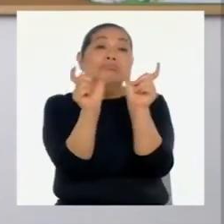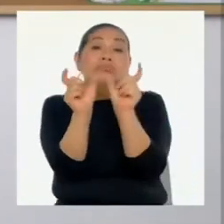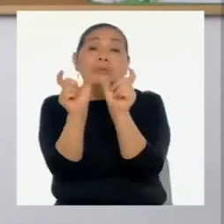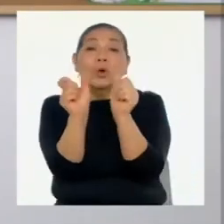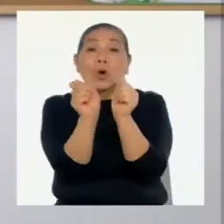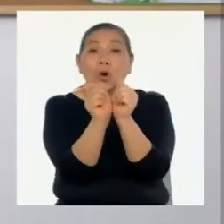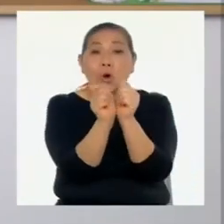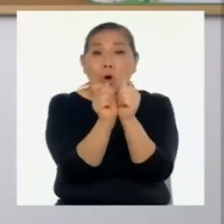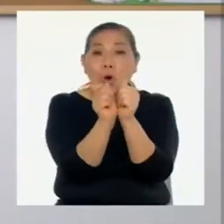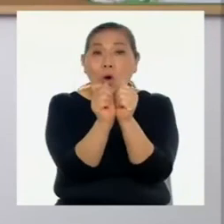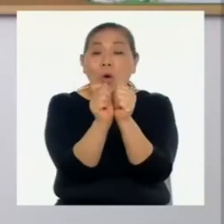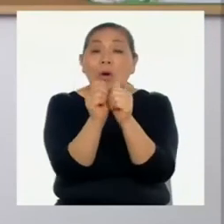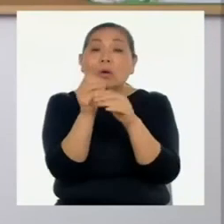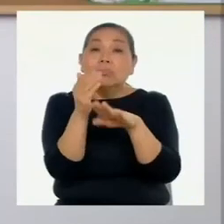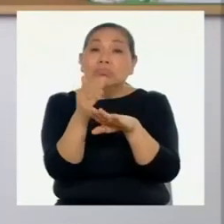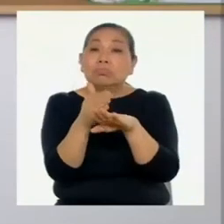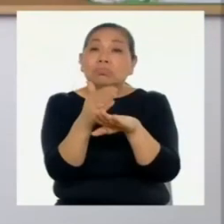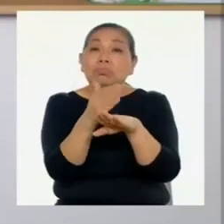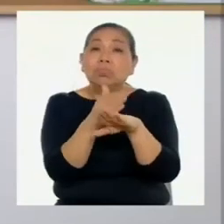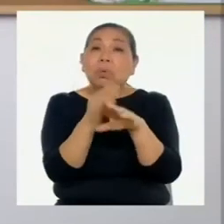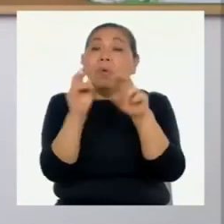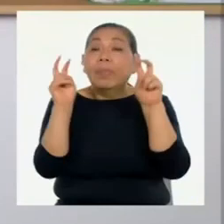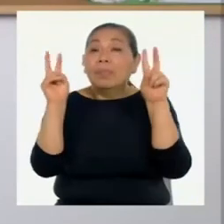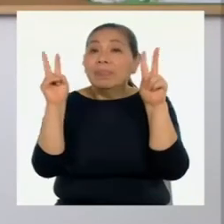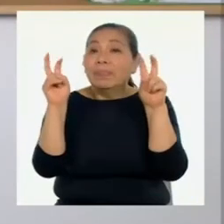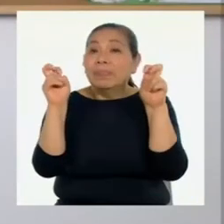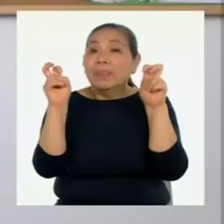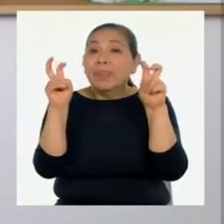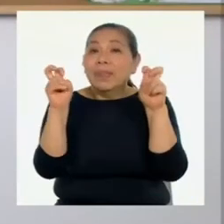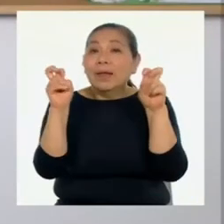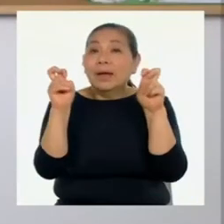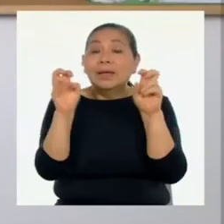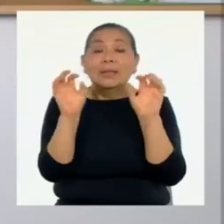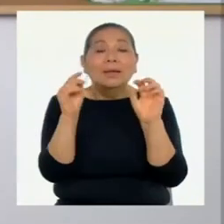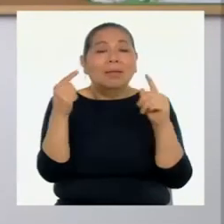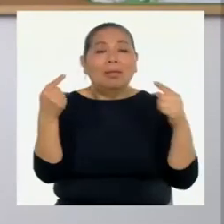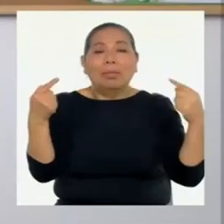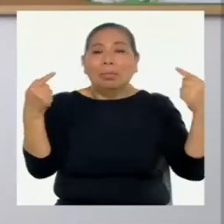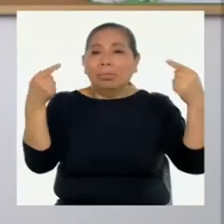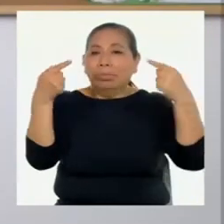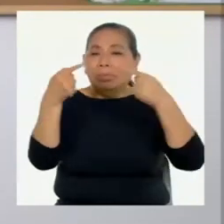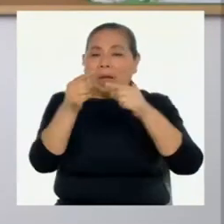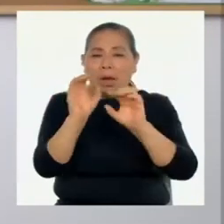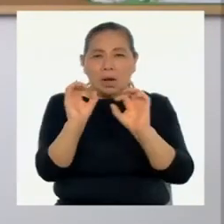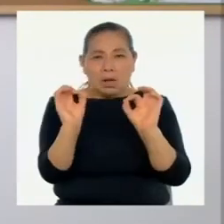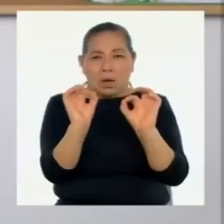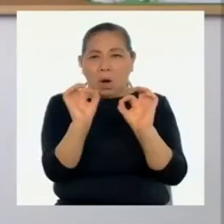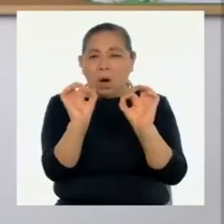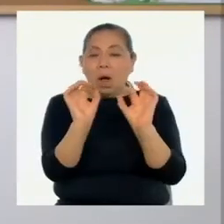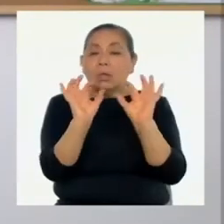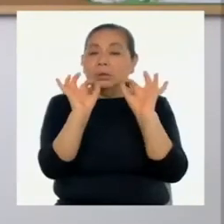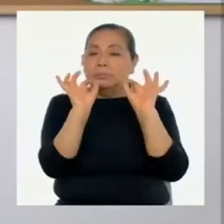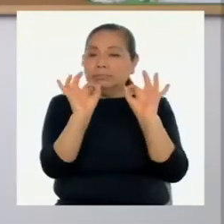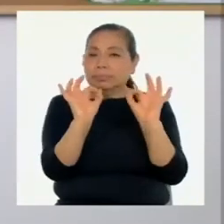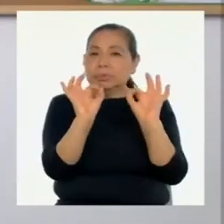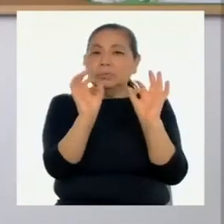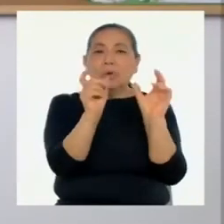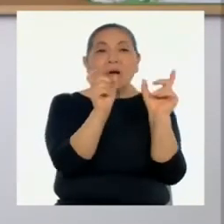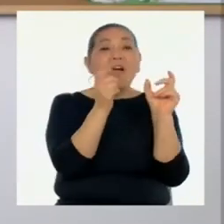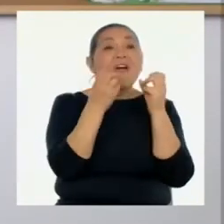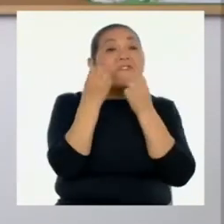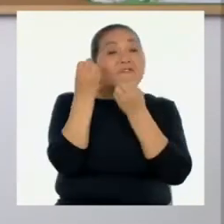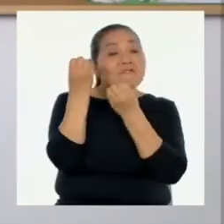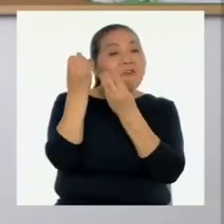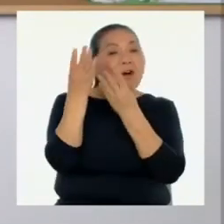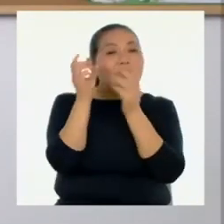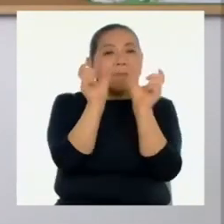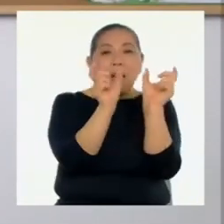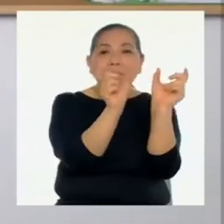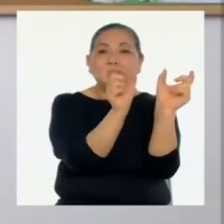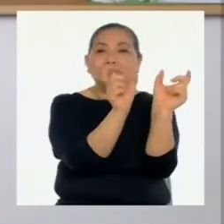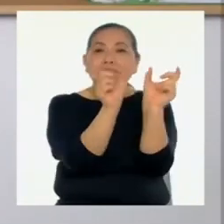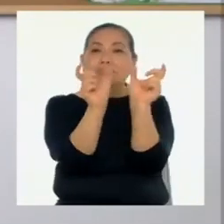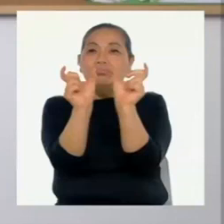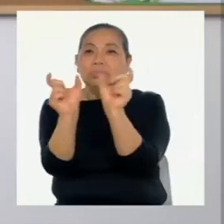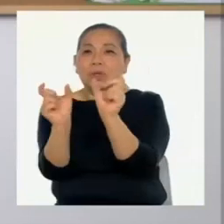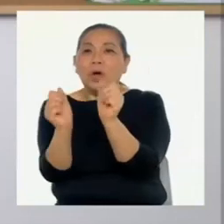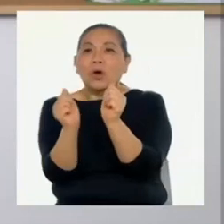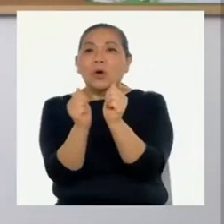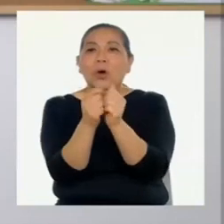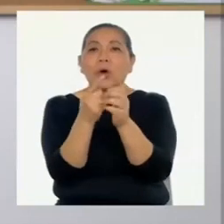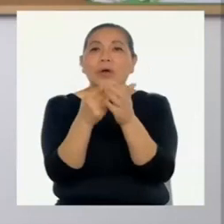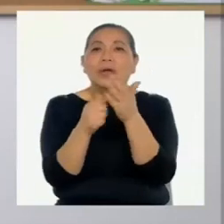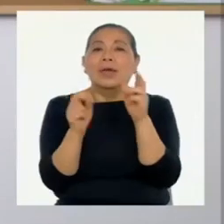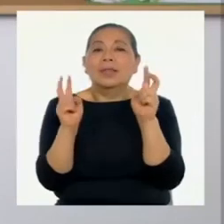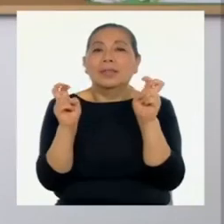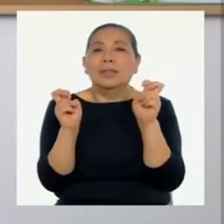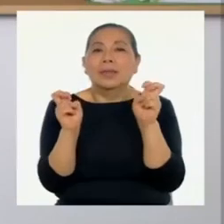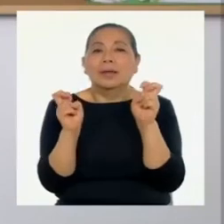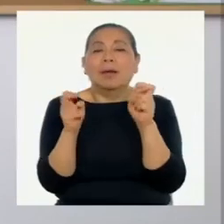se relacionan con el desarrollo de un tema sin contradicciones o vacíos de información, y no necesariamente